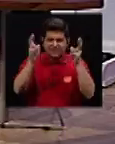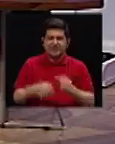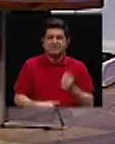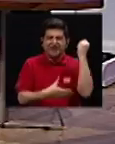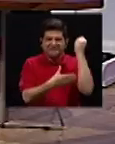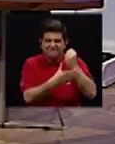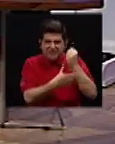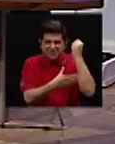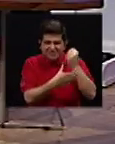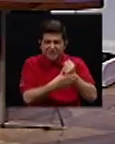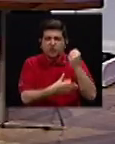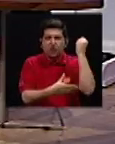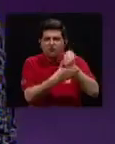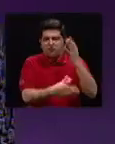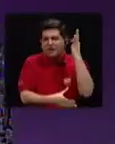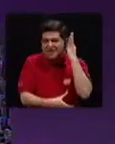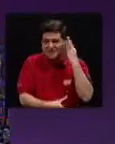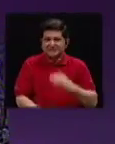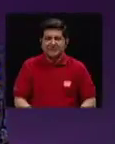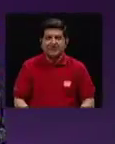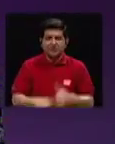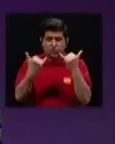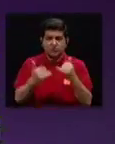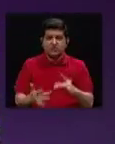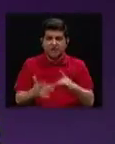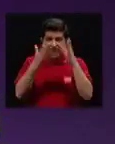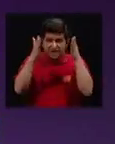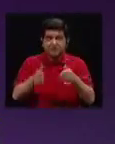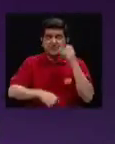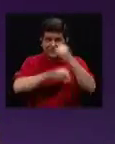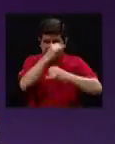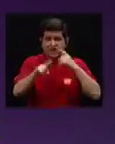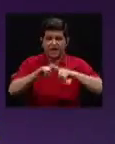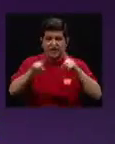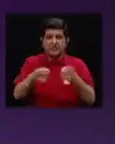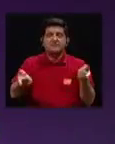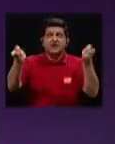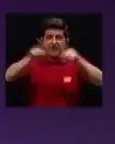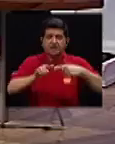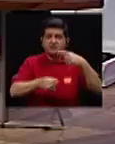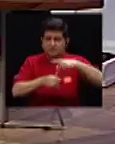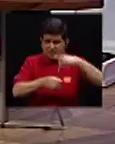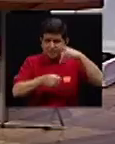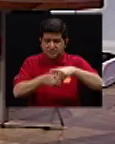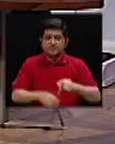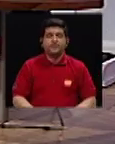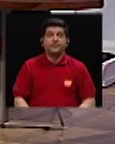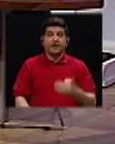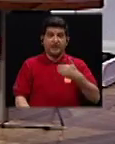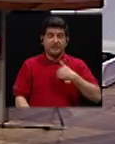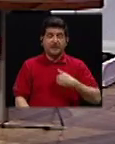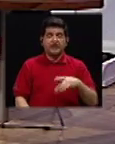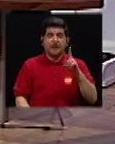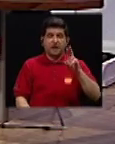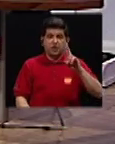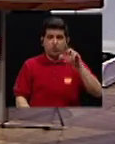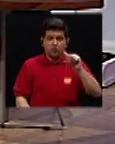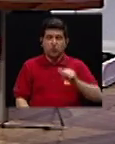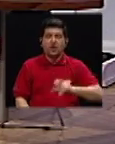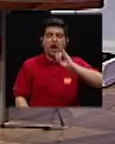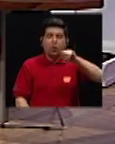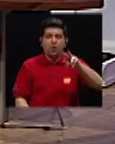feminicidio quien también ha sido Perita internacional en diferentes casos y también tenemos a la doctora Julia monarres